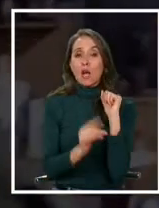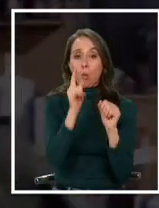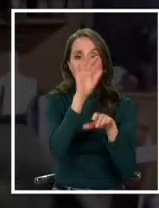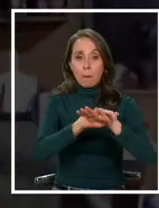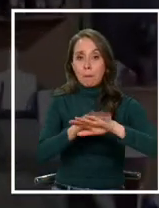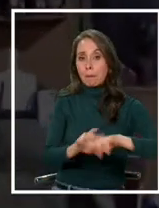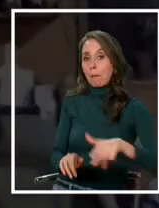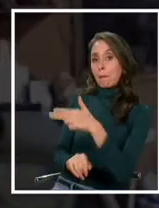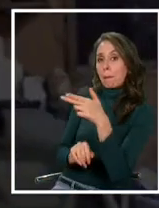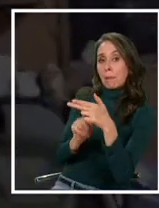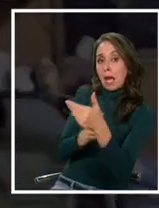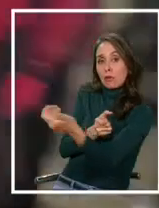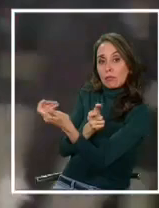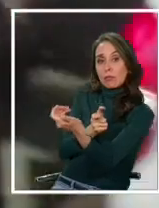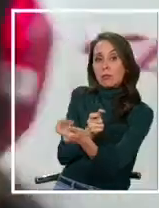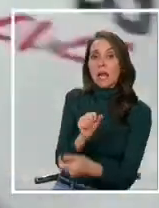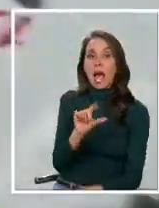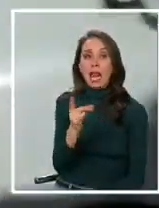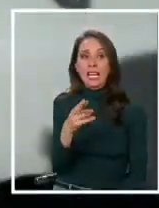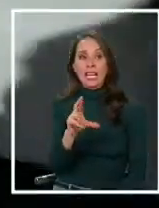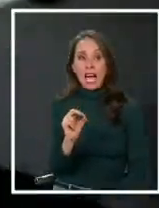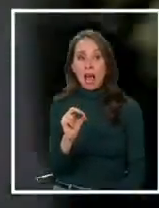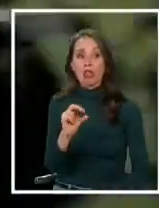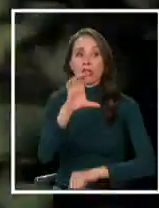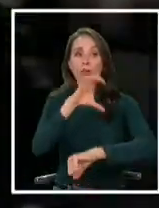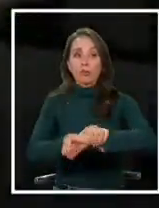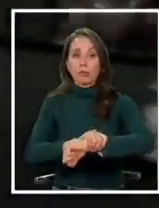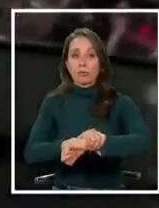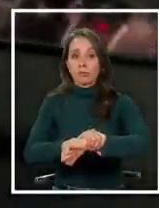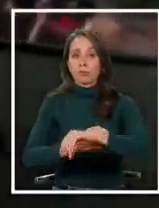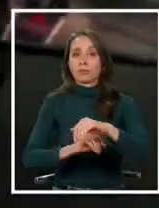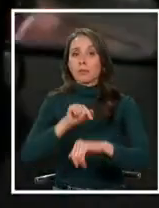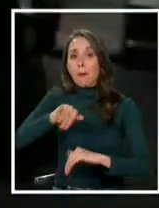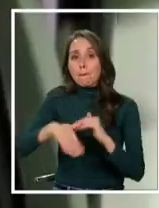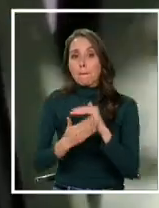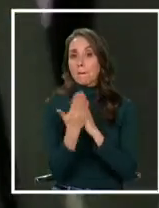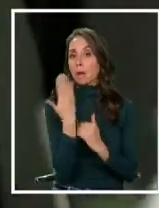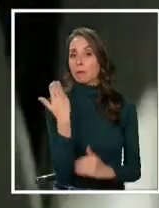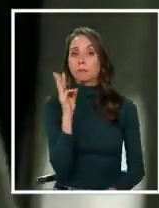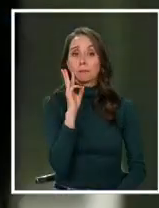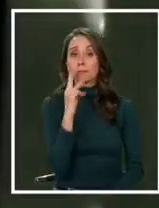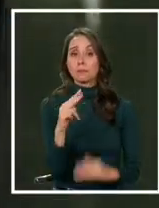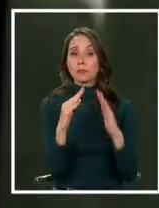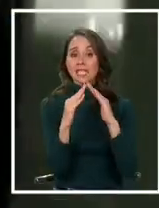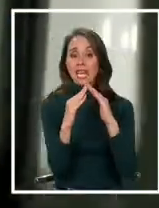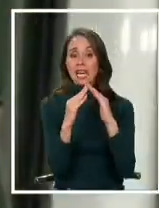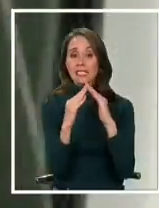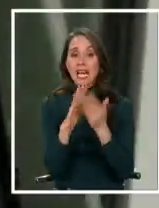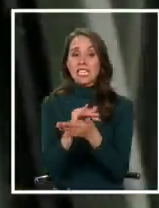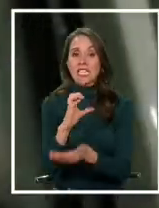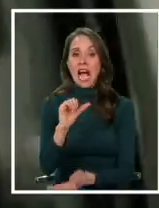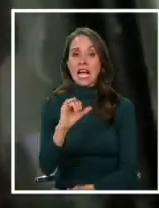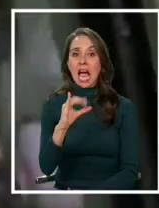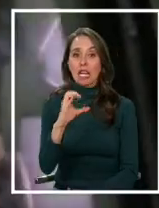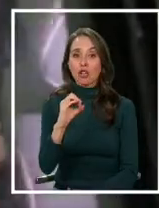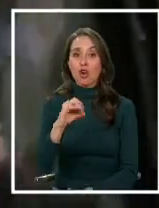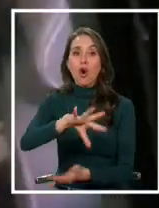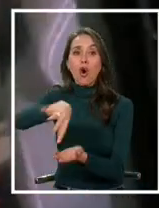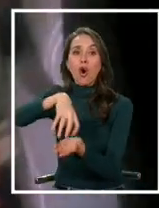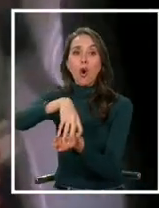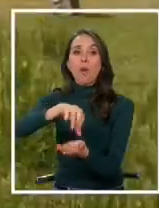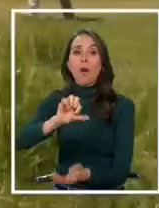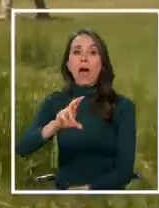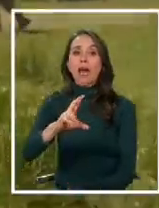atacantes sería Alejandro liwen Venegas detenido la madrugada de este miércoles en su casa en el sector chacaico de la comuna de